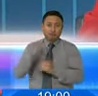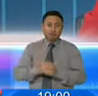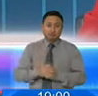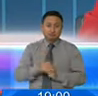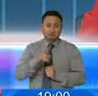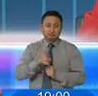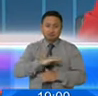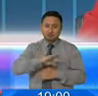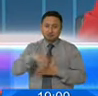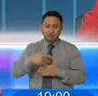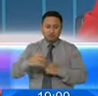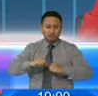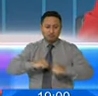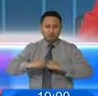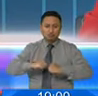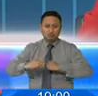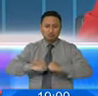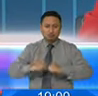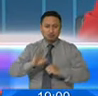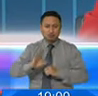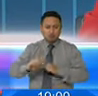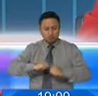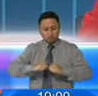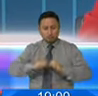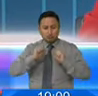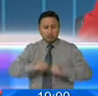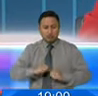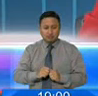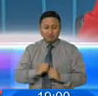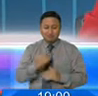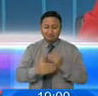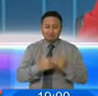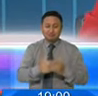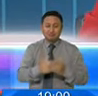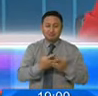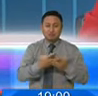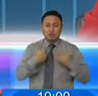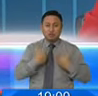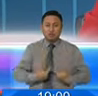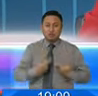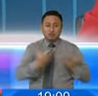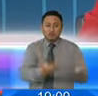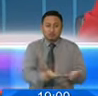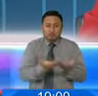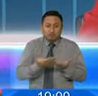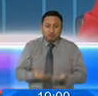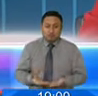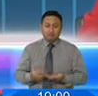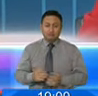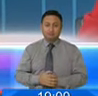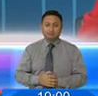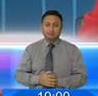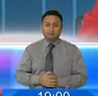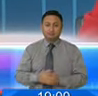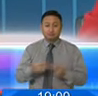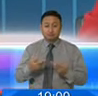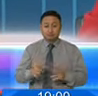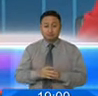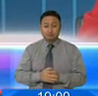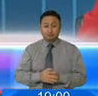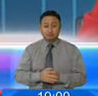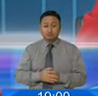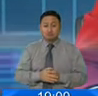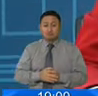todos los esfuerzos avanzar en el proceso de recuperación de los cuerpos y también de garantizar